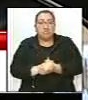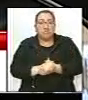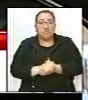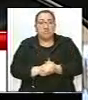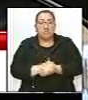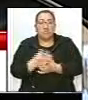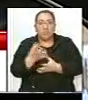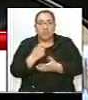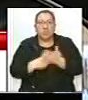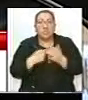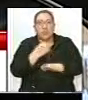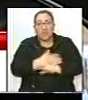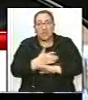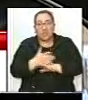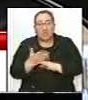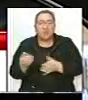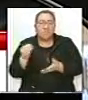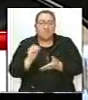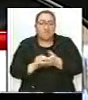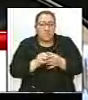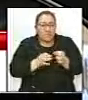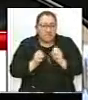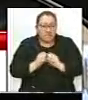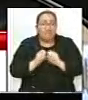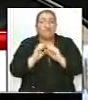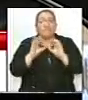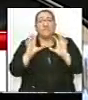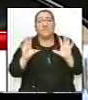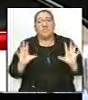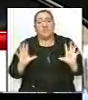que desarrollarlo un poquito para tener